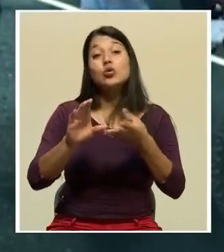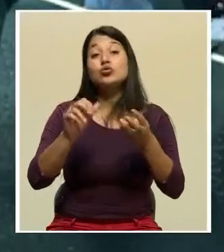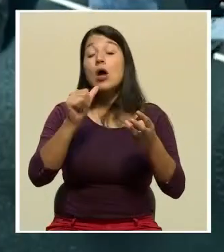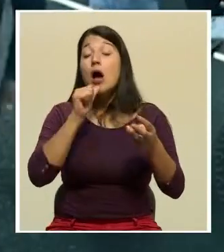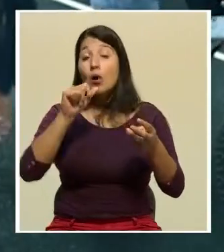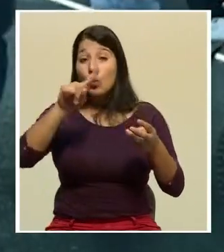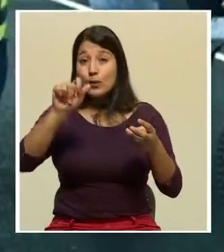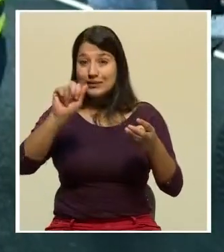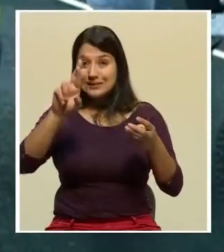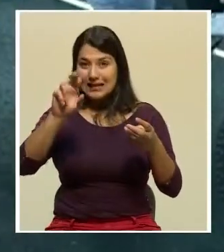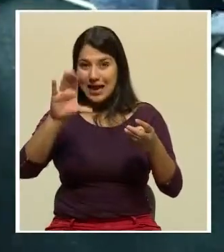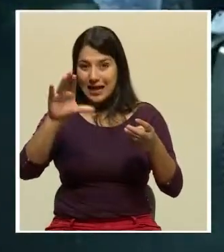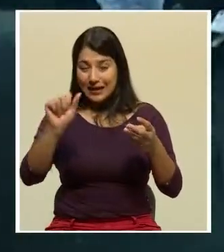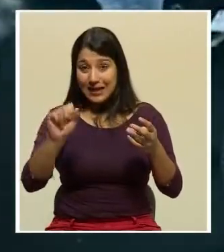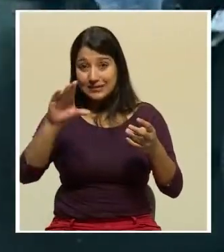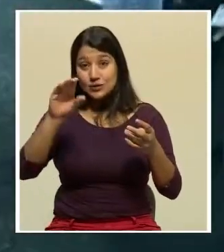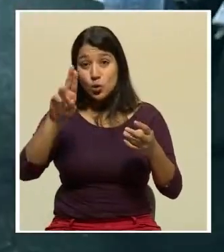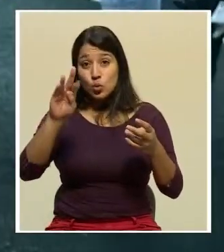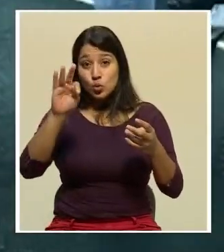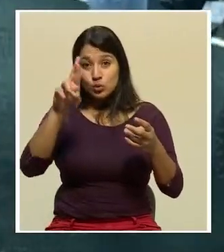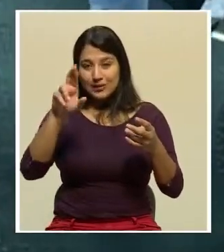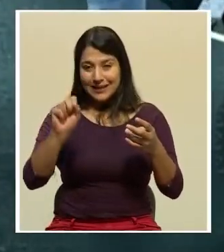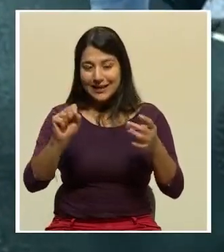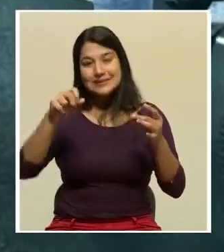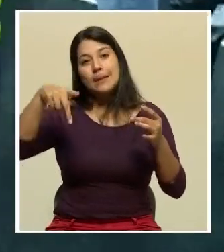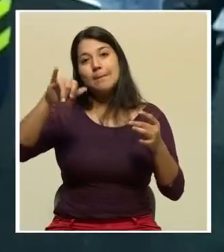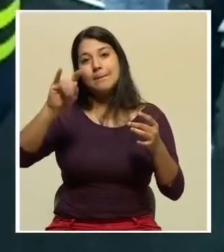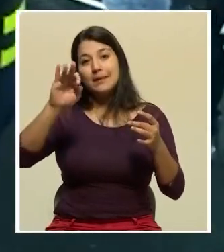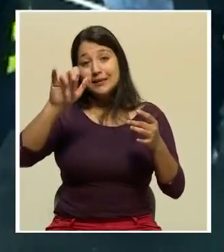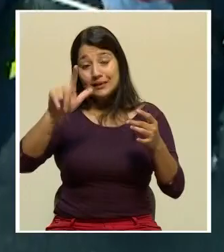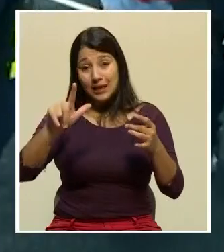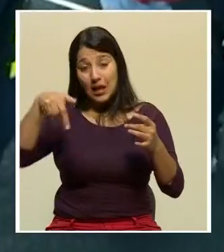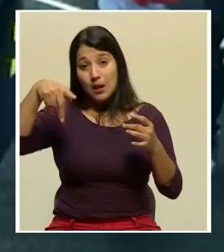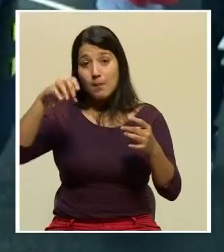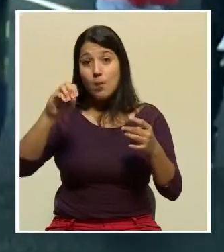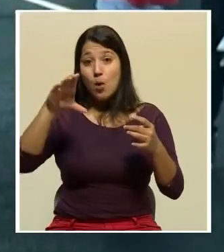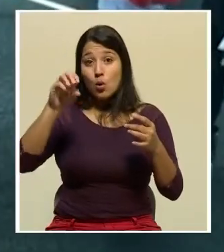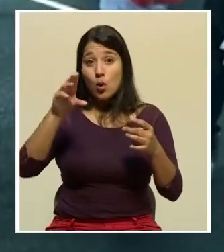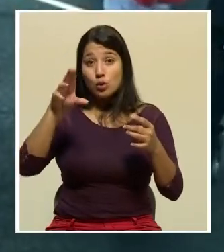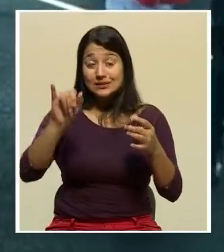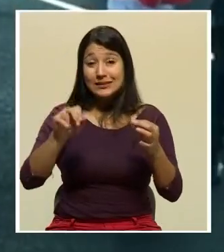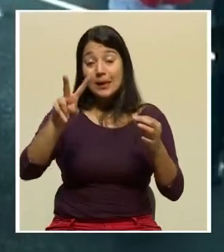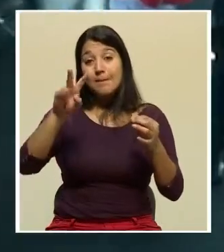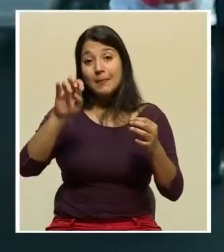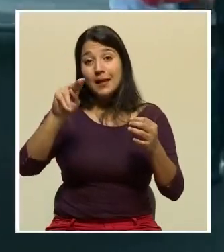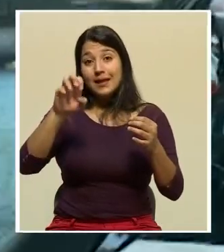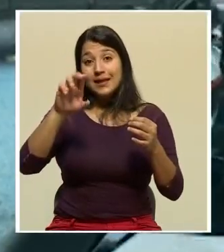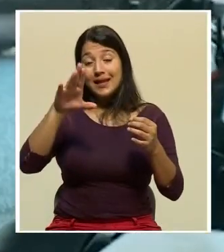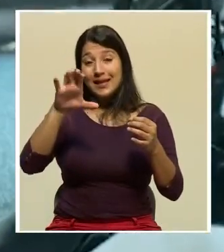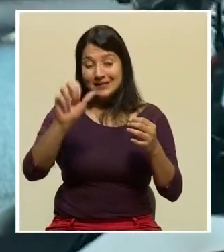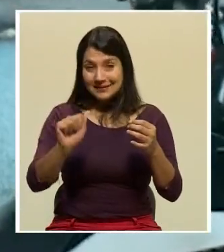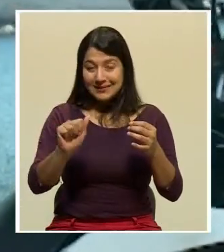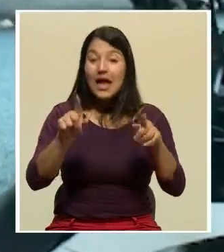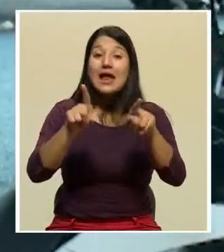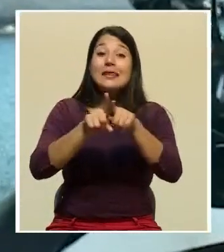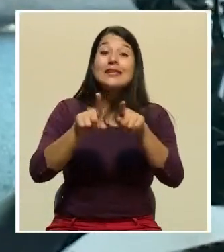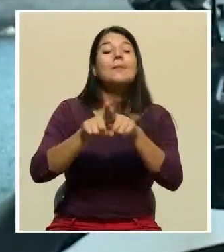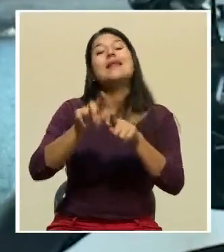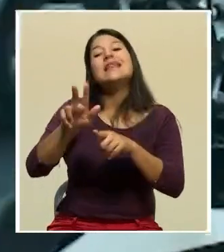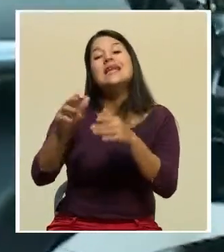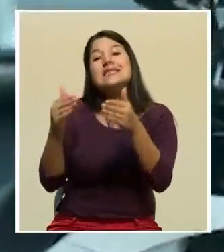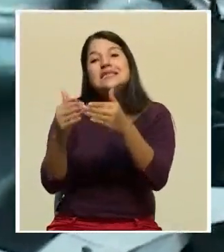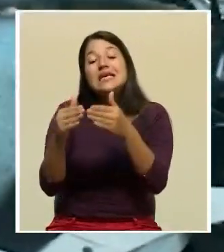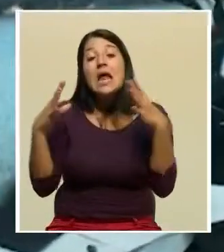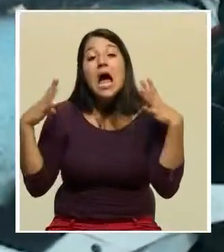Aguasarcas, Cutris, Pital, Pocosí, Venecia, además el sector sureste del distrito de La Fortuna de San Carlos en Tres Esquinas,